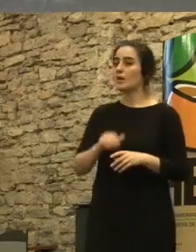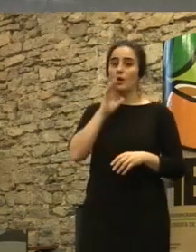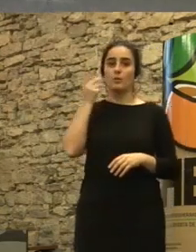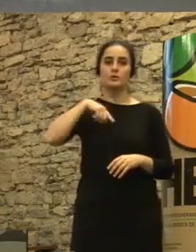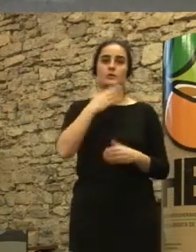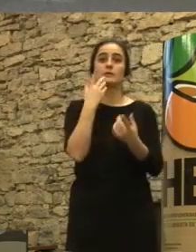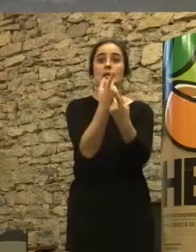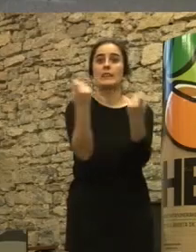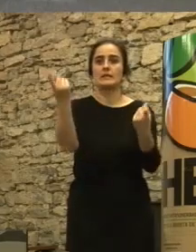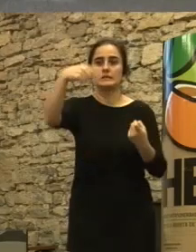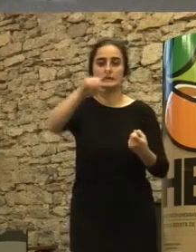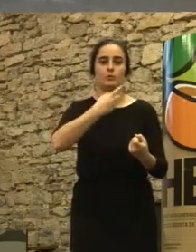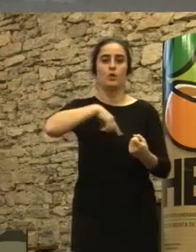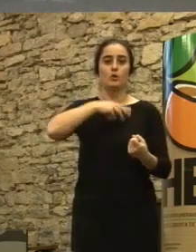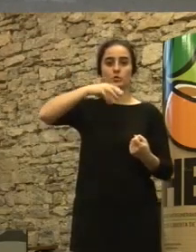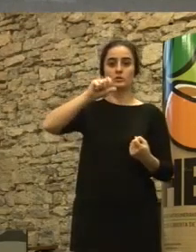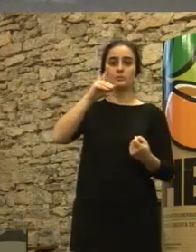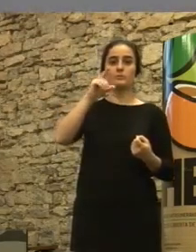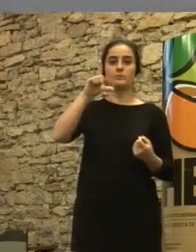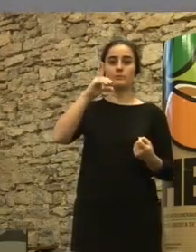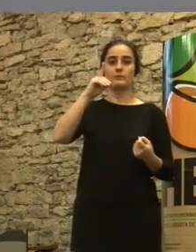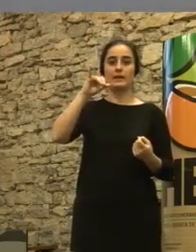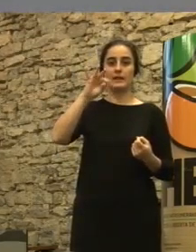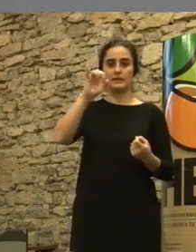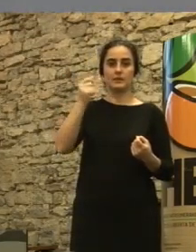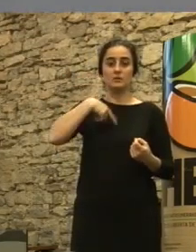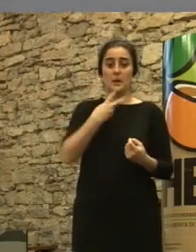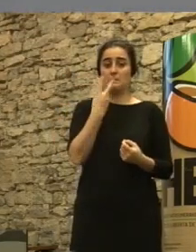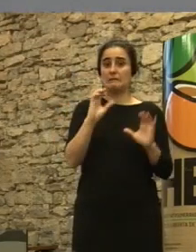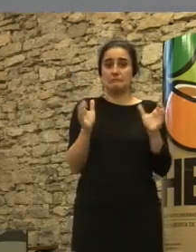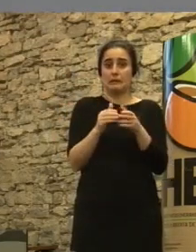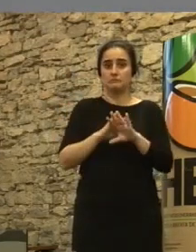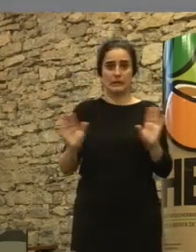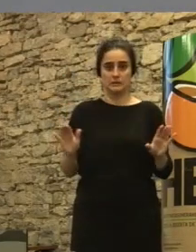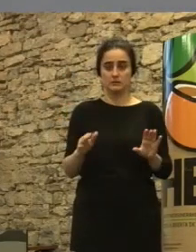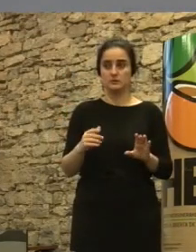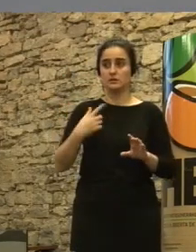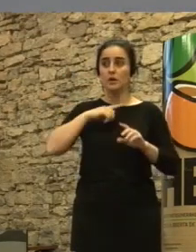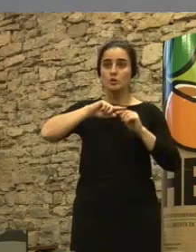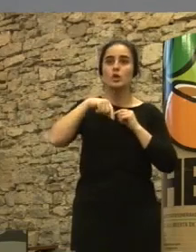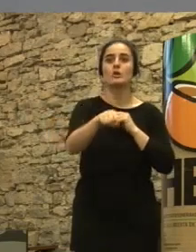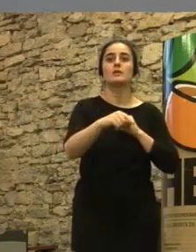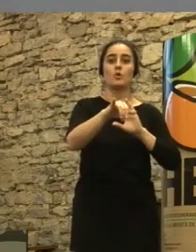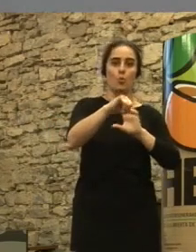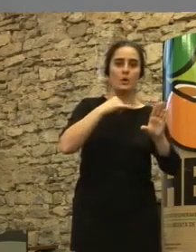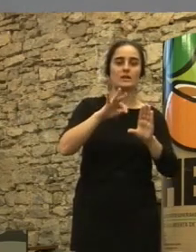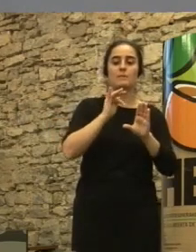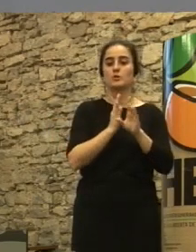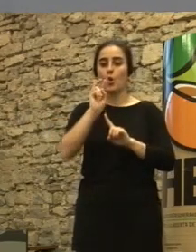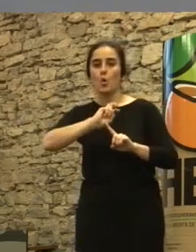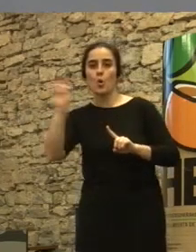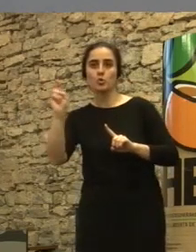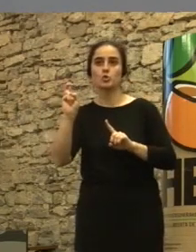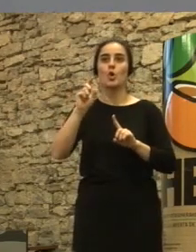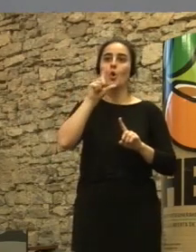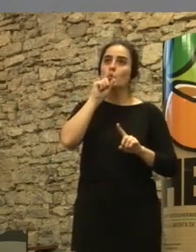Maldita no es que no somos nadie. O sea, no somos nadie, somos 20. Cada día no solo con los WhatsApp, sino también con otras fuentes y bots que tenemos, y